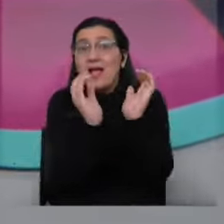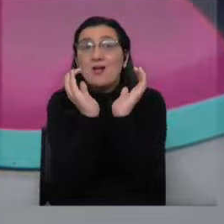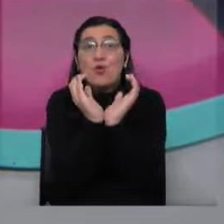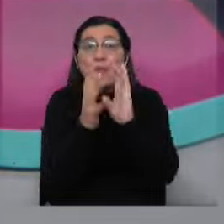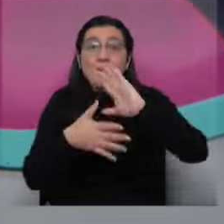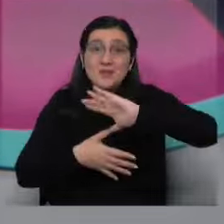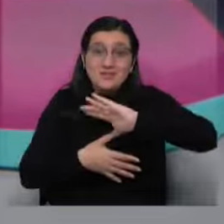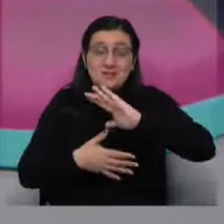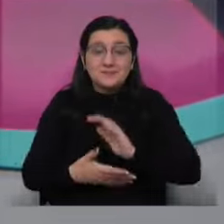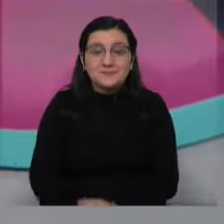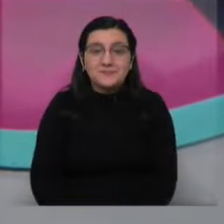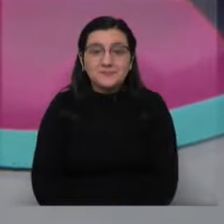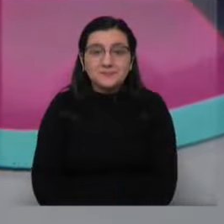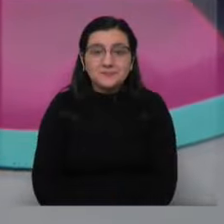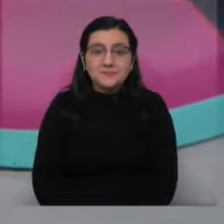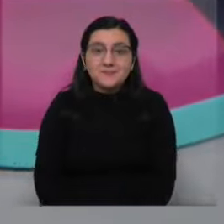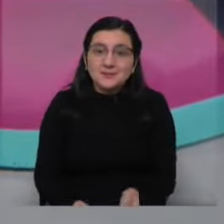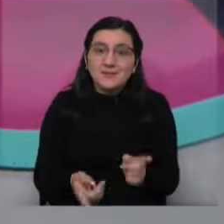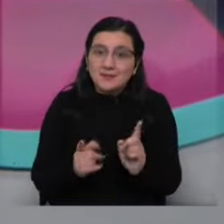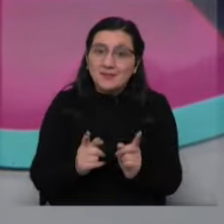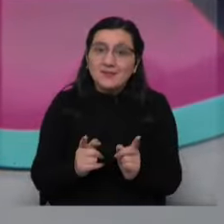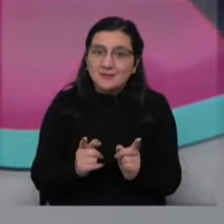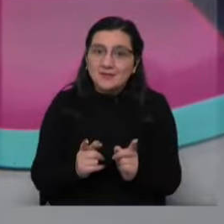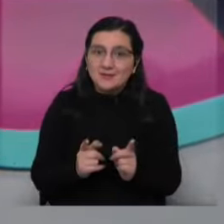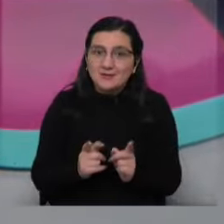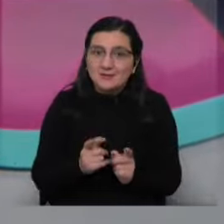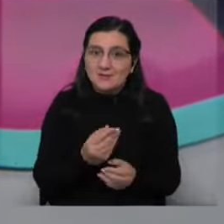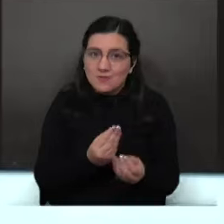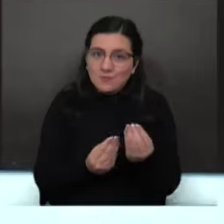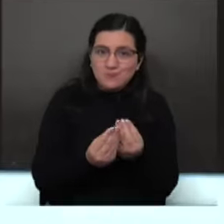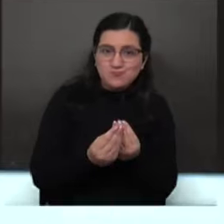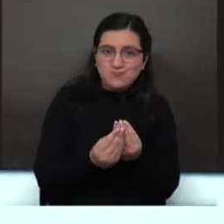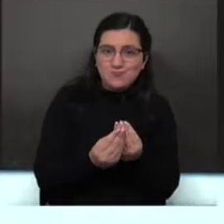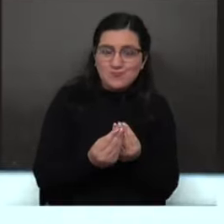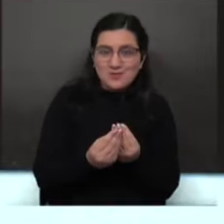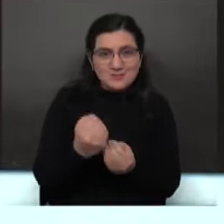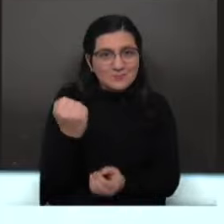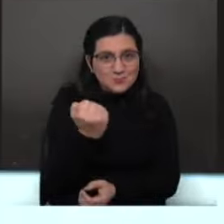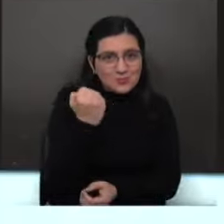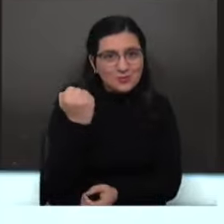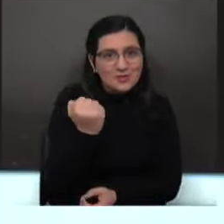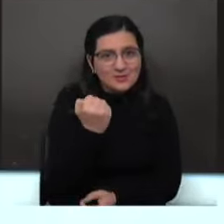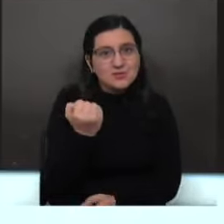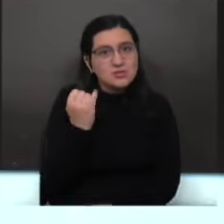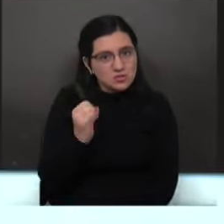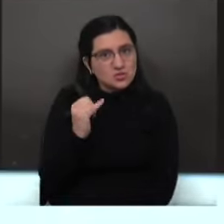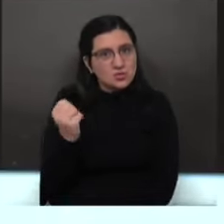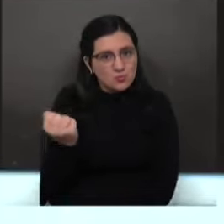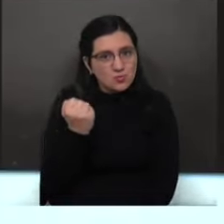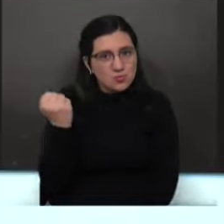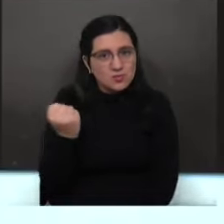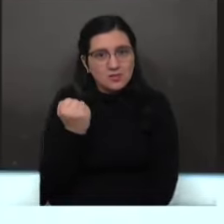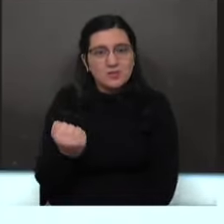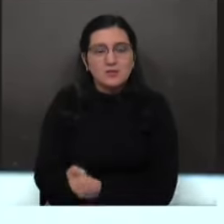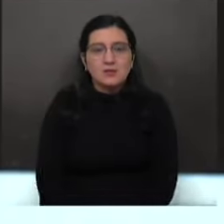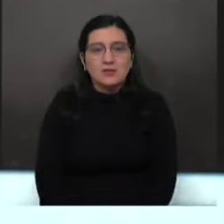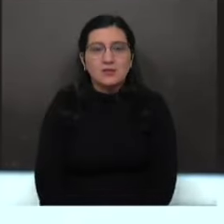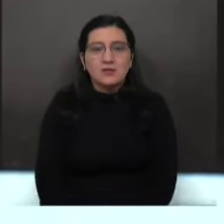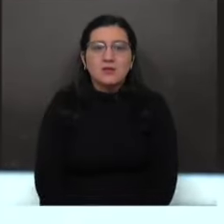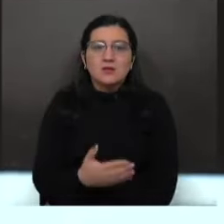este es también un ponerte en un lugar que fue importante lo fue para vos lo fue Sí sí sí es muy importante